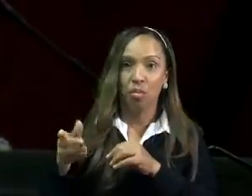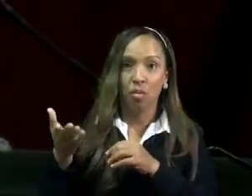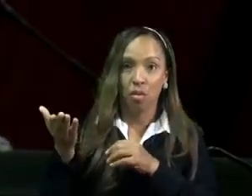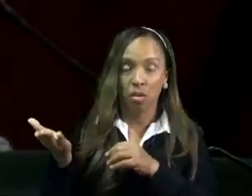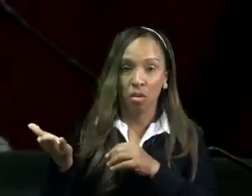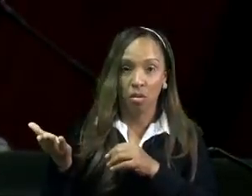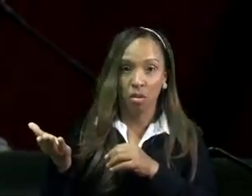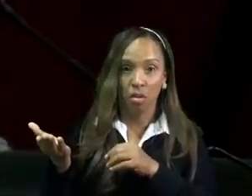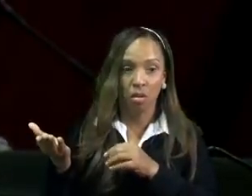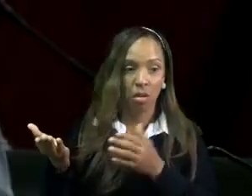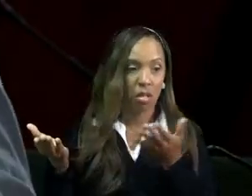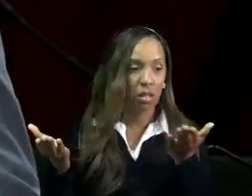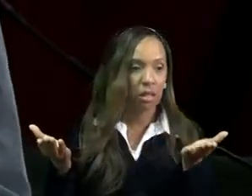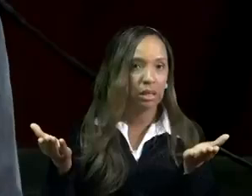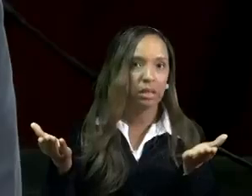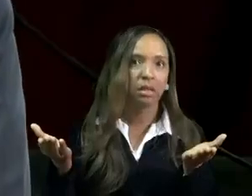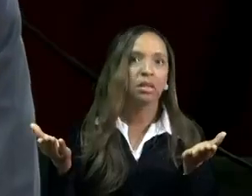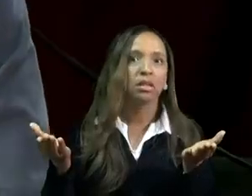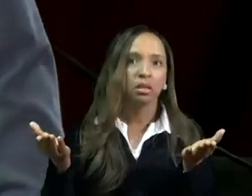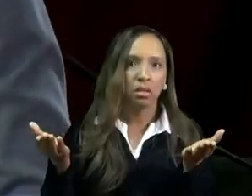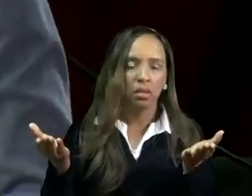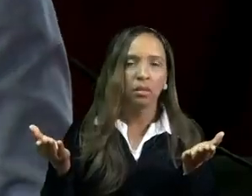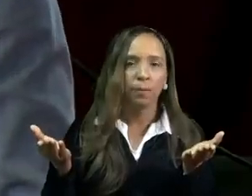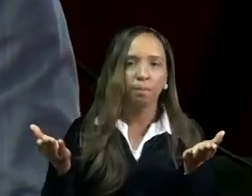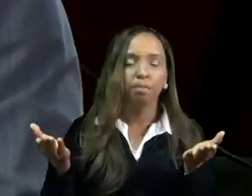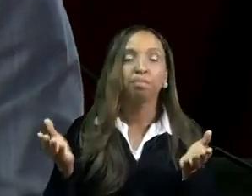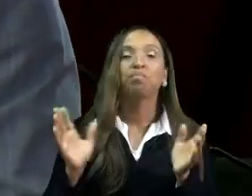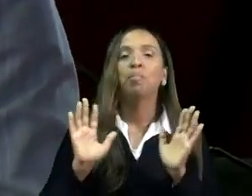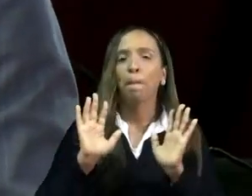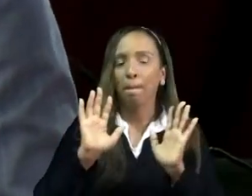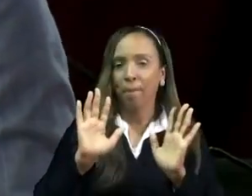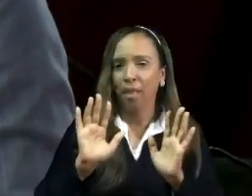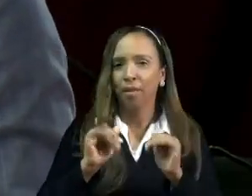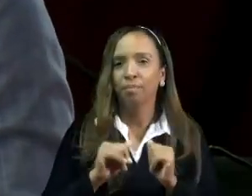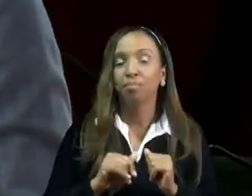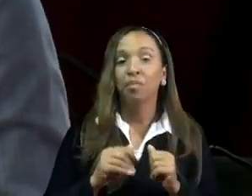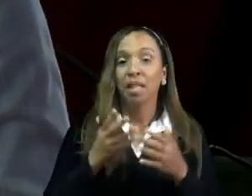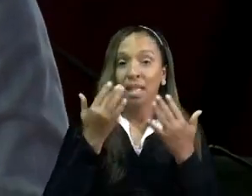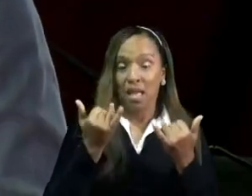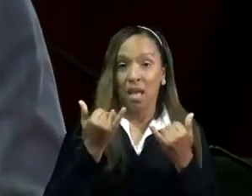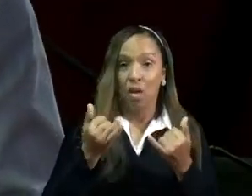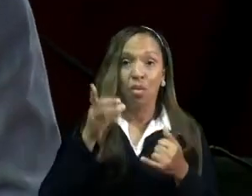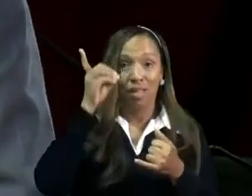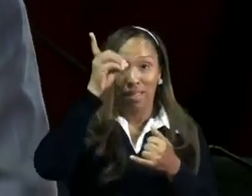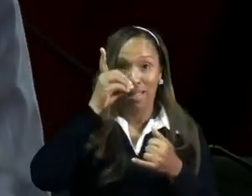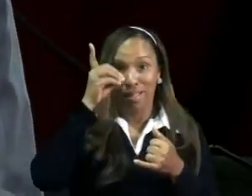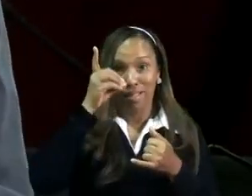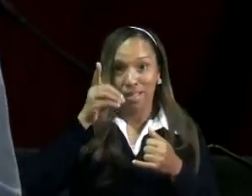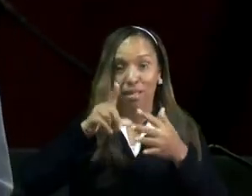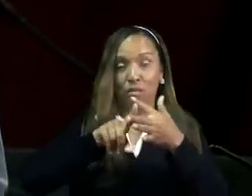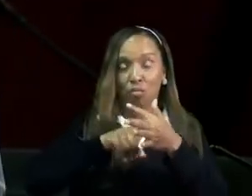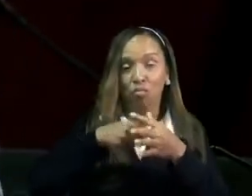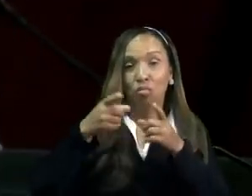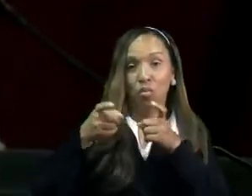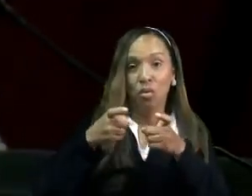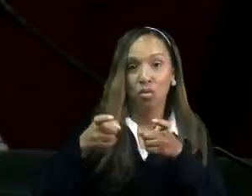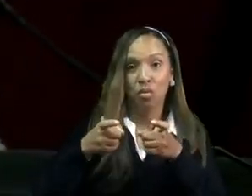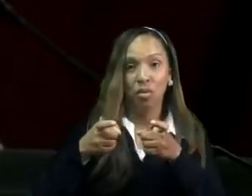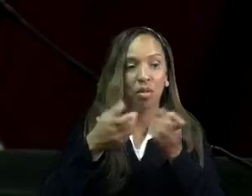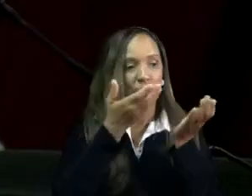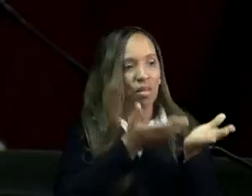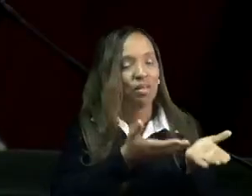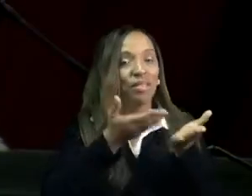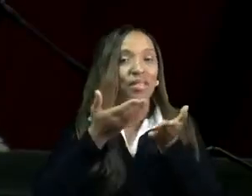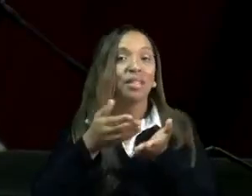la Fuerza, del PLD, que la encontró en 22.000 millones de dólares y la